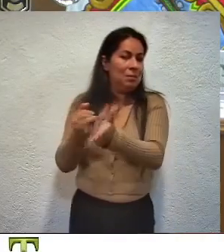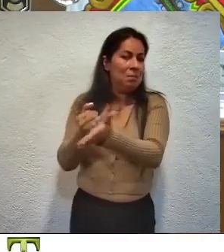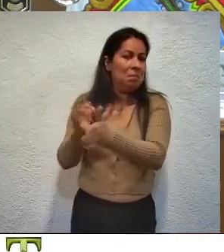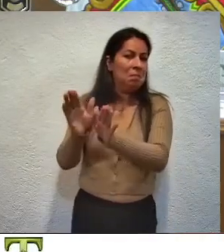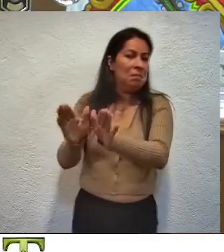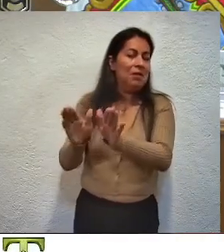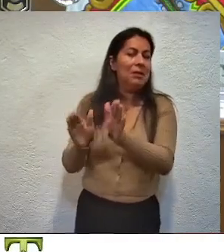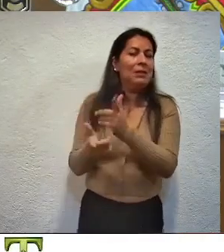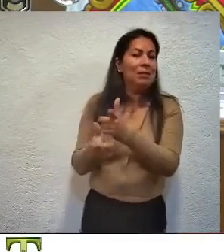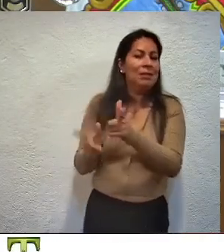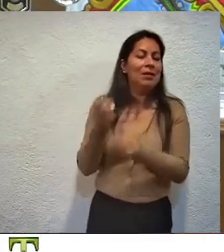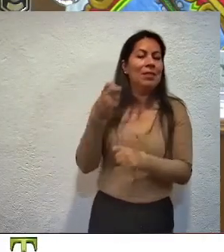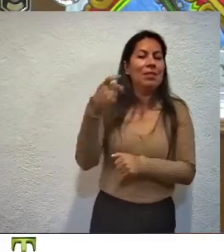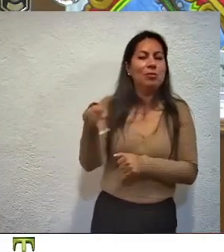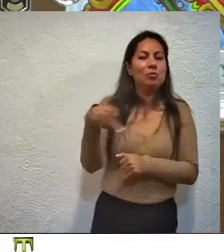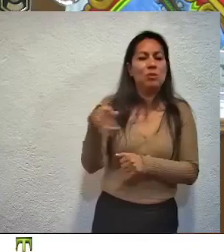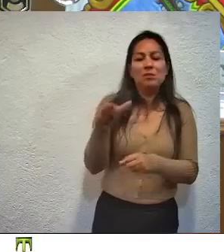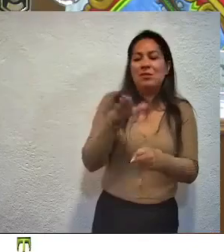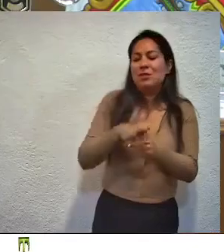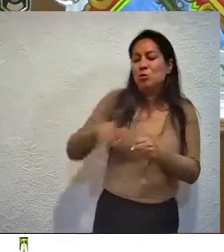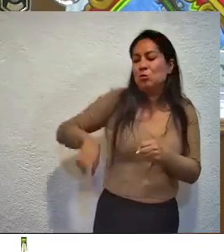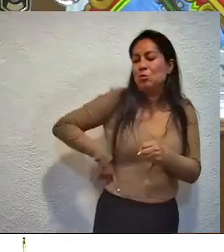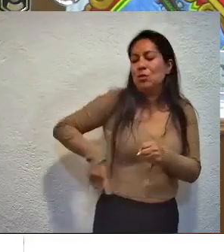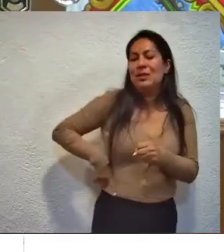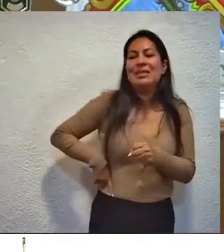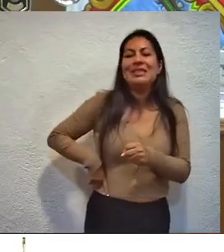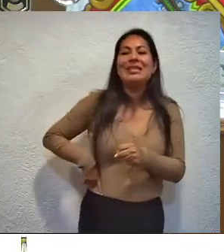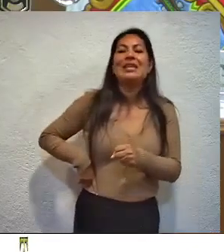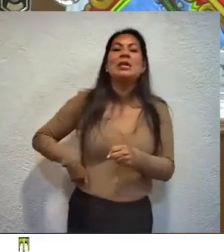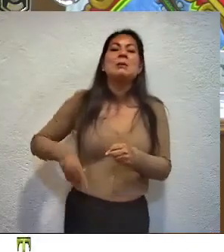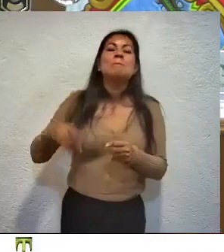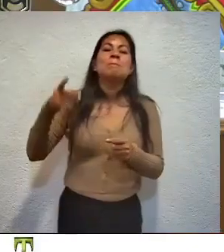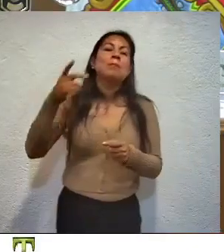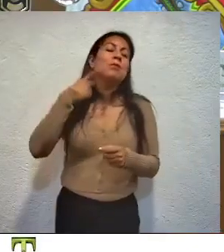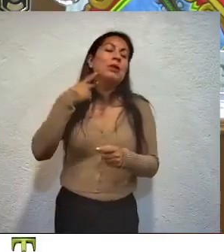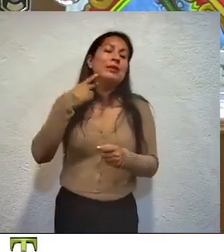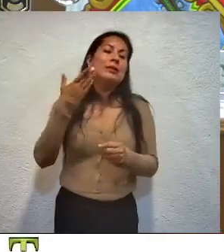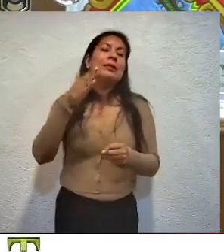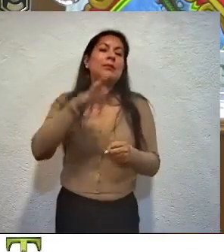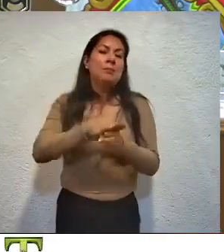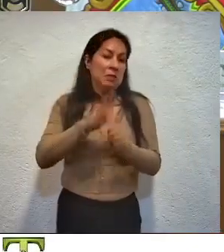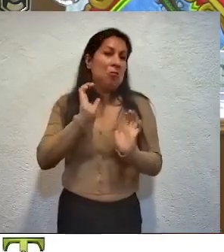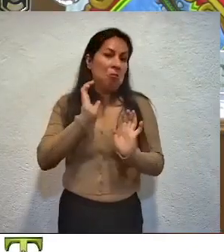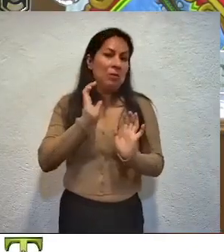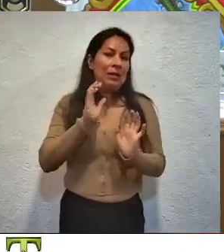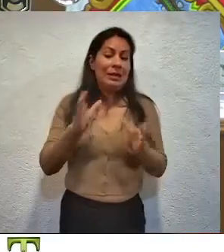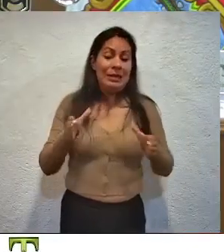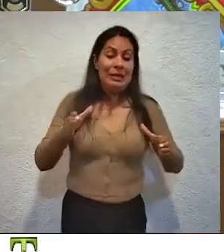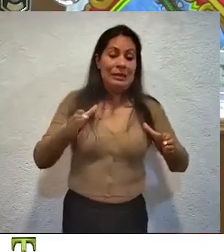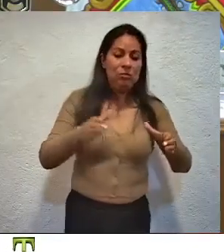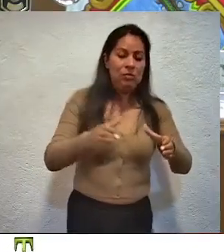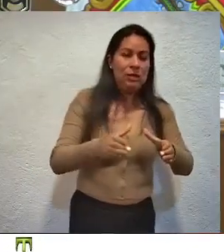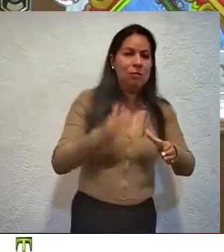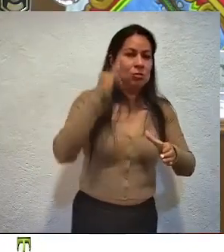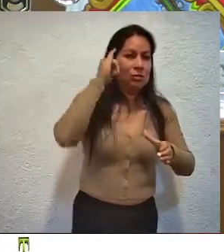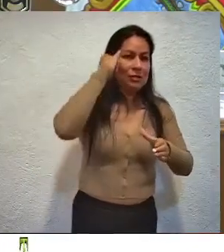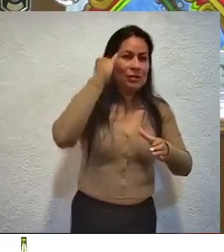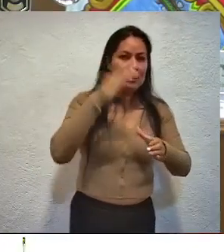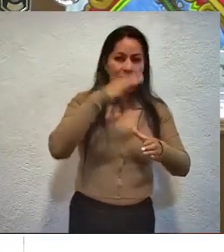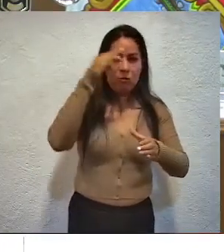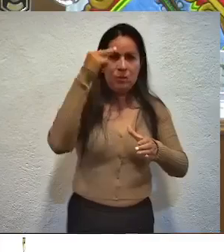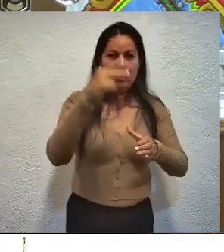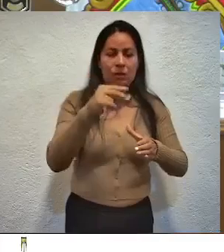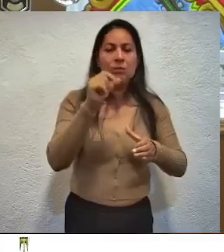determinación y autonomía en su organización política y social y económica. Y en el caso de las comunidades indígenas y